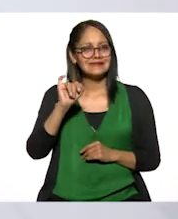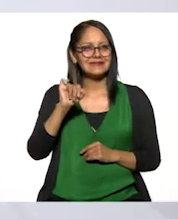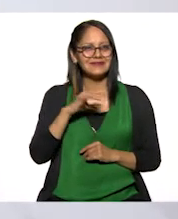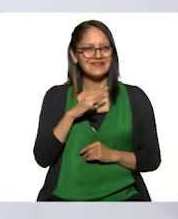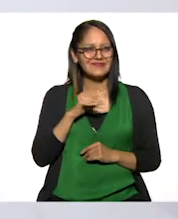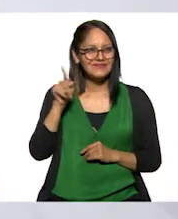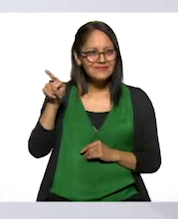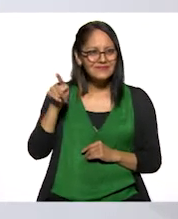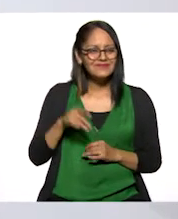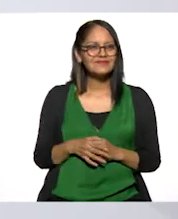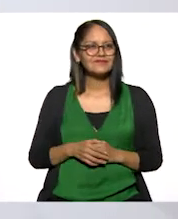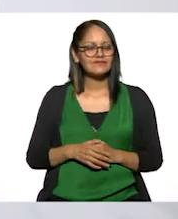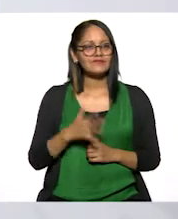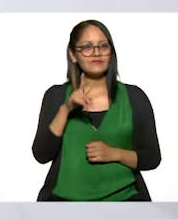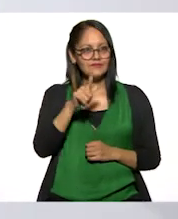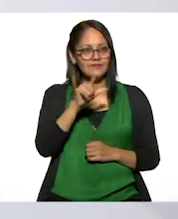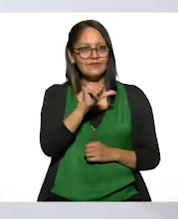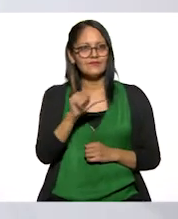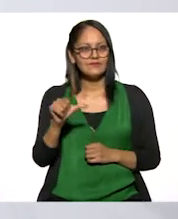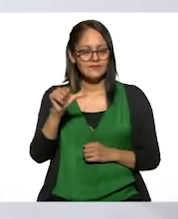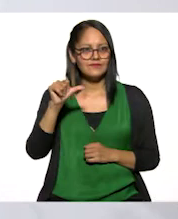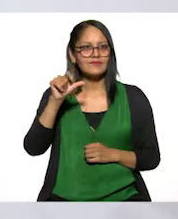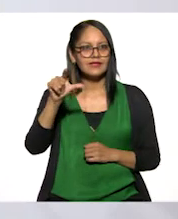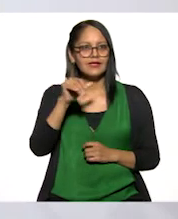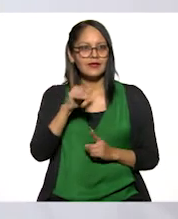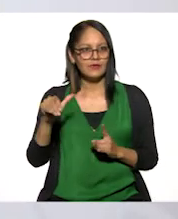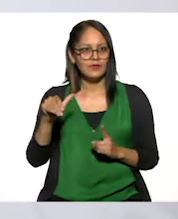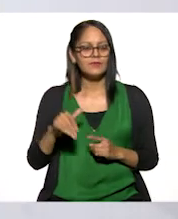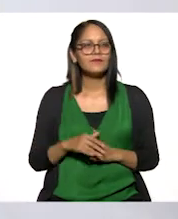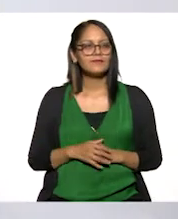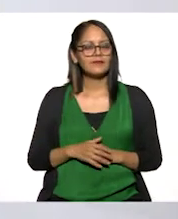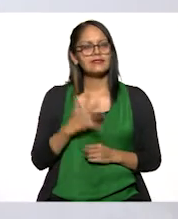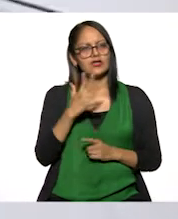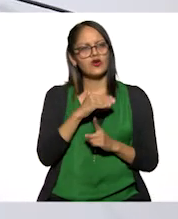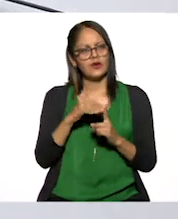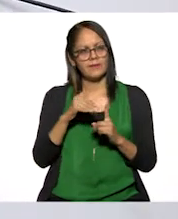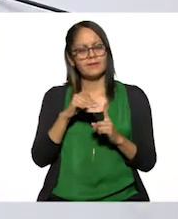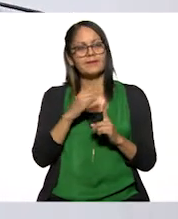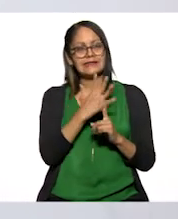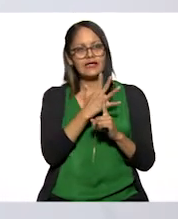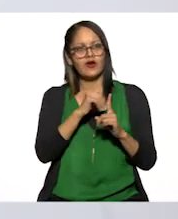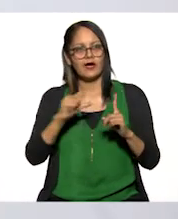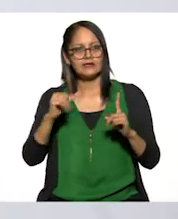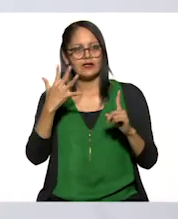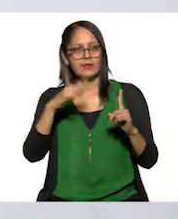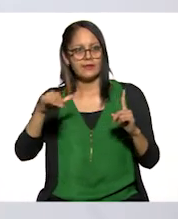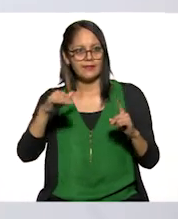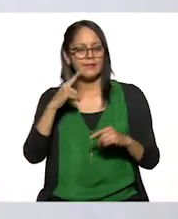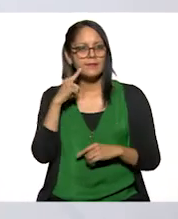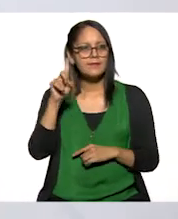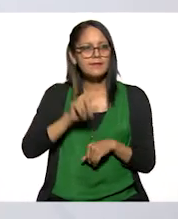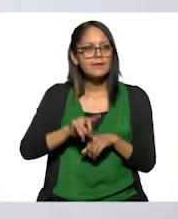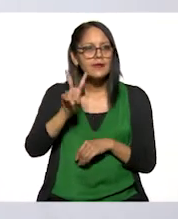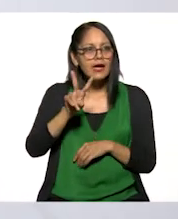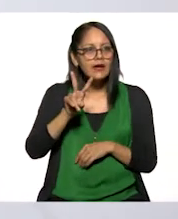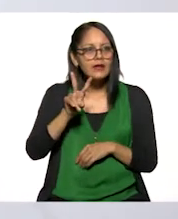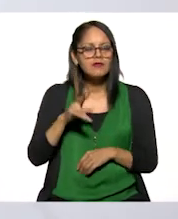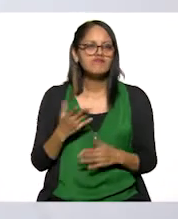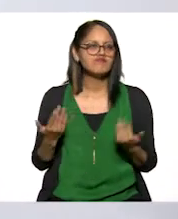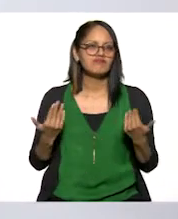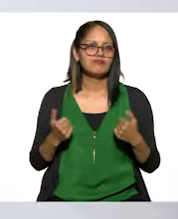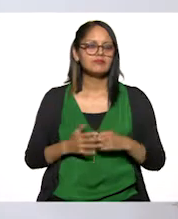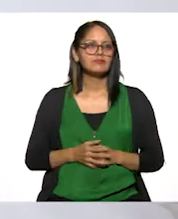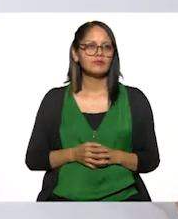ahí. Aquí está, de 17 horas a 17:30, o sea, de 5 a 5 y media. Sí. ¿Y el viernes?